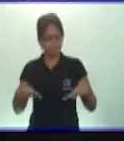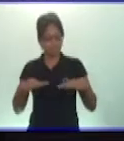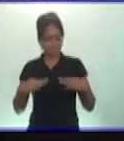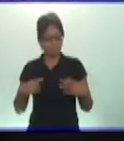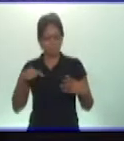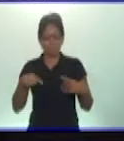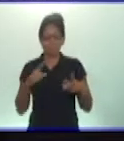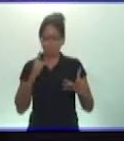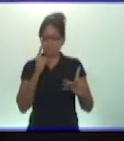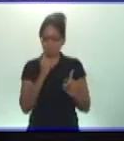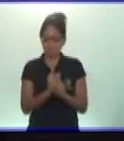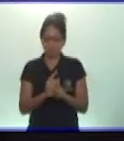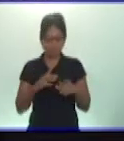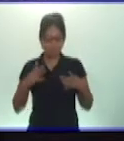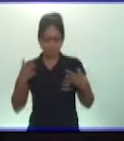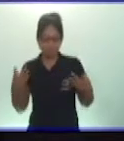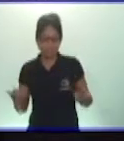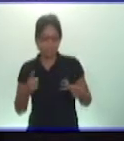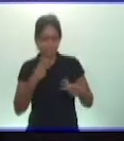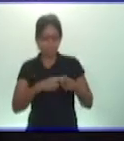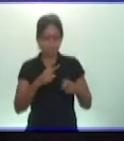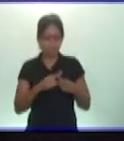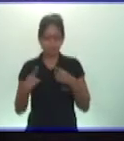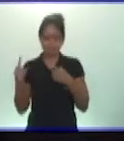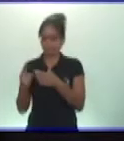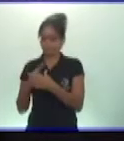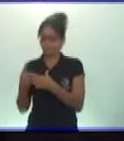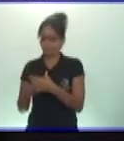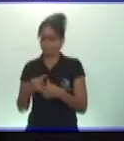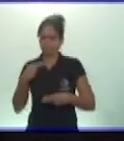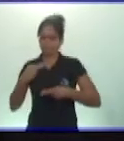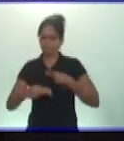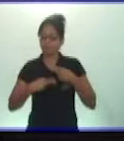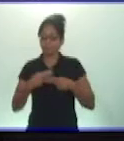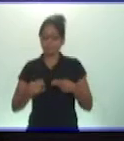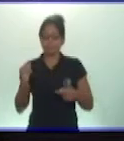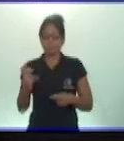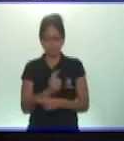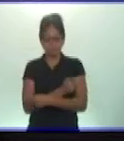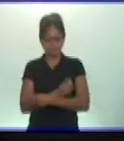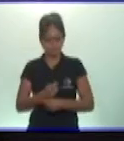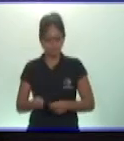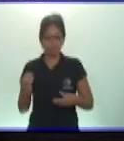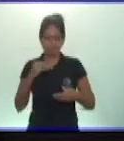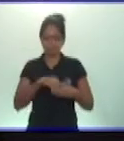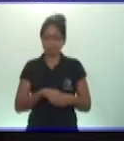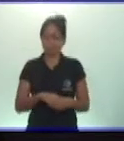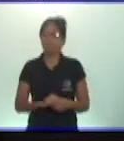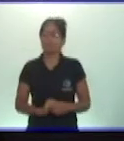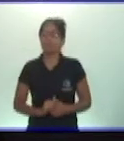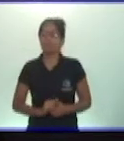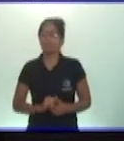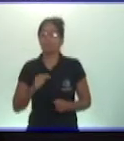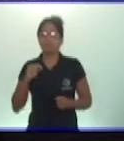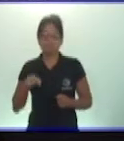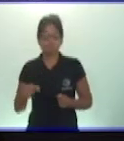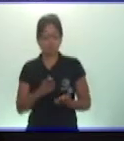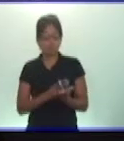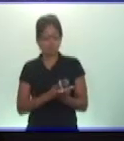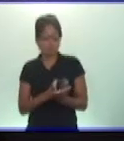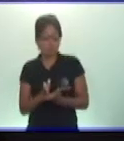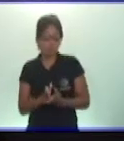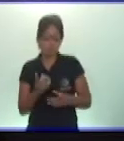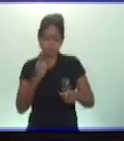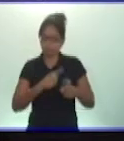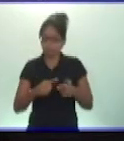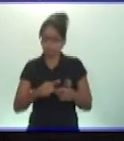materiales audiovisuales para la realización del Seminario Integrador. Hoy vamos a continuar con un grupo de materiales. Ya ustedes el